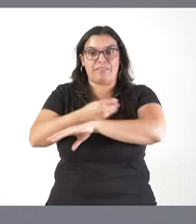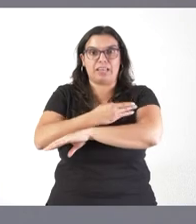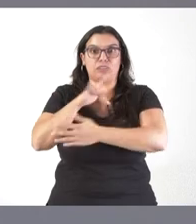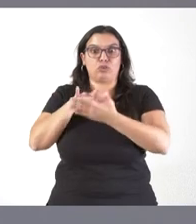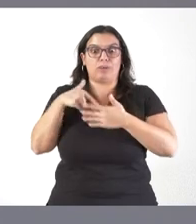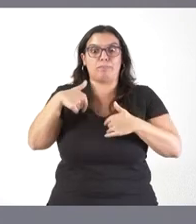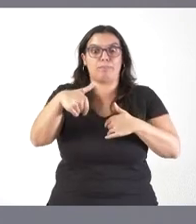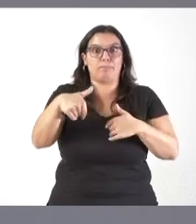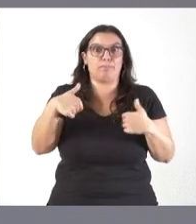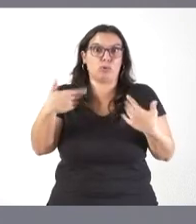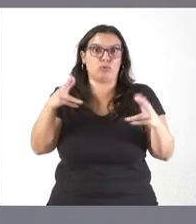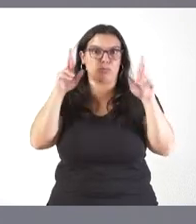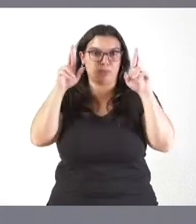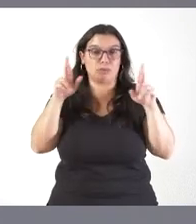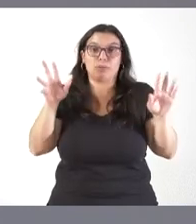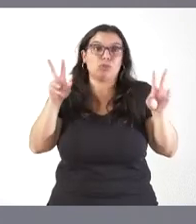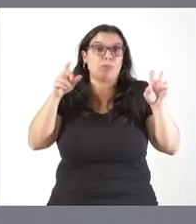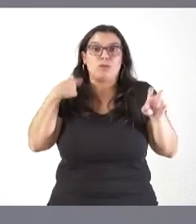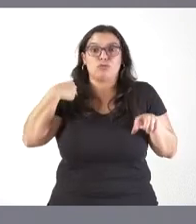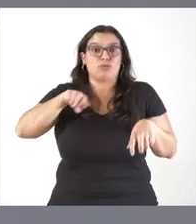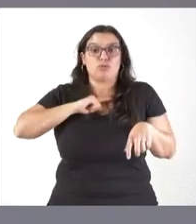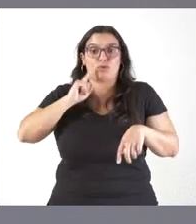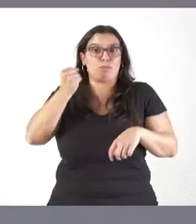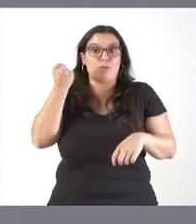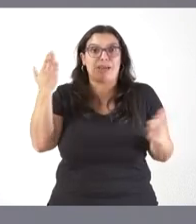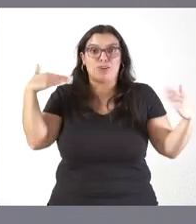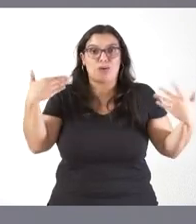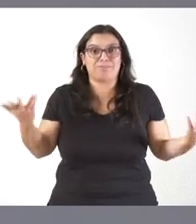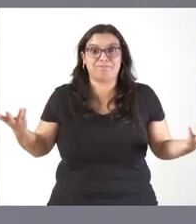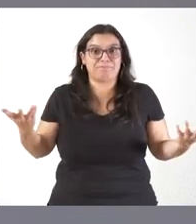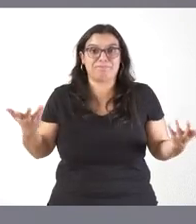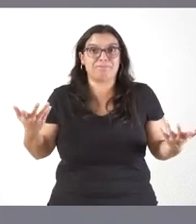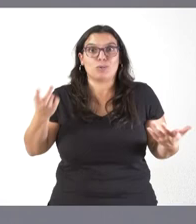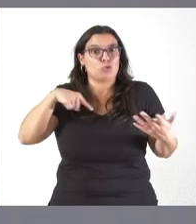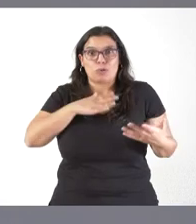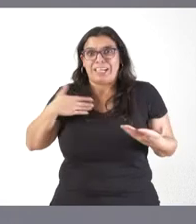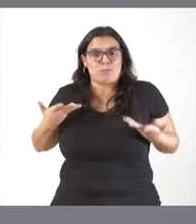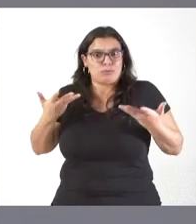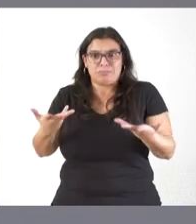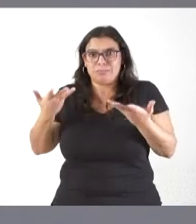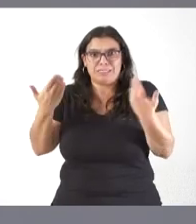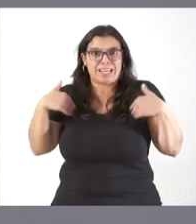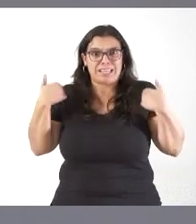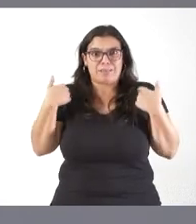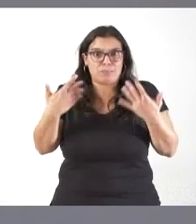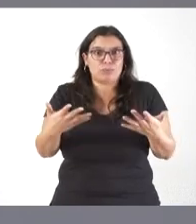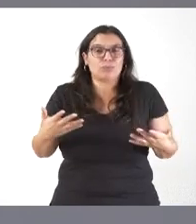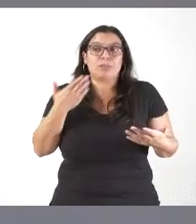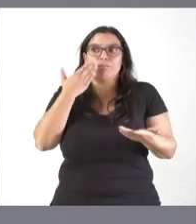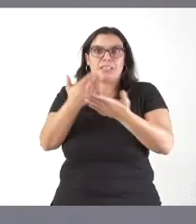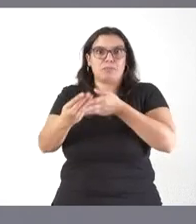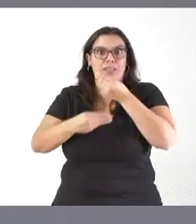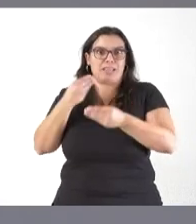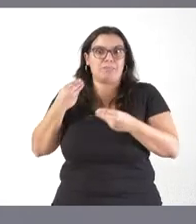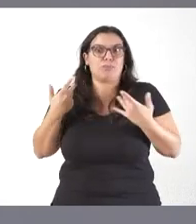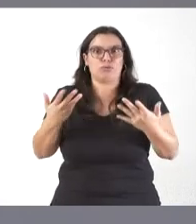antes posible pero son cuestiones que no dependen exclusivamente de la junta de Castilla y león que tenemos la máxima voluntad de que sea pronto y pediremos que se habló antes